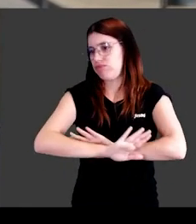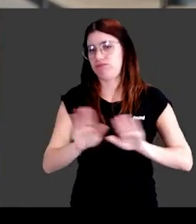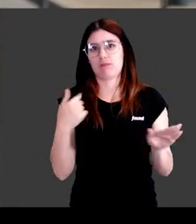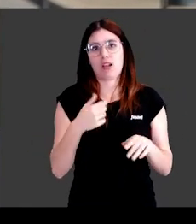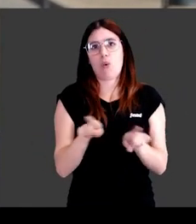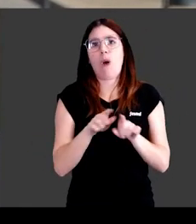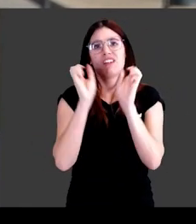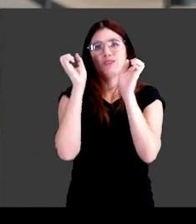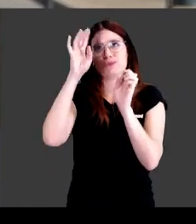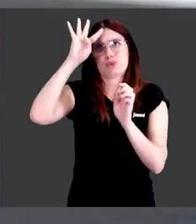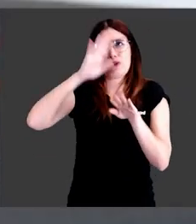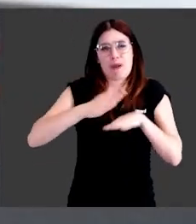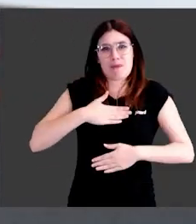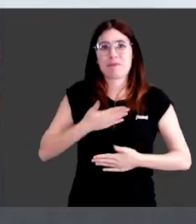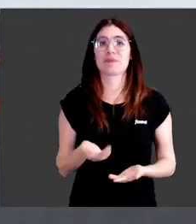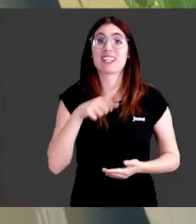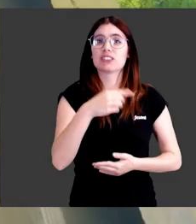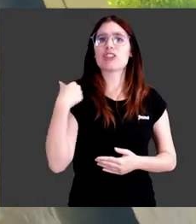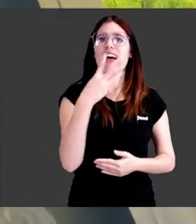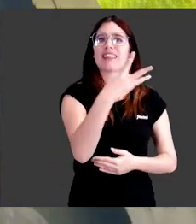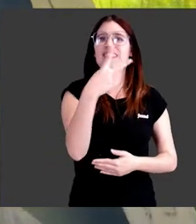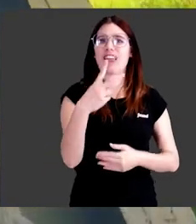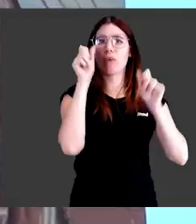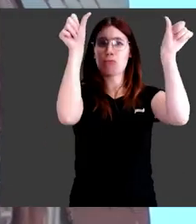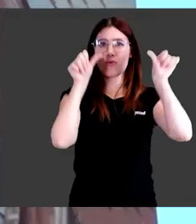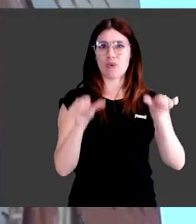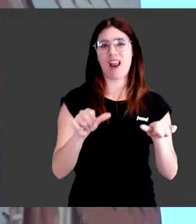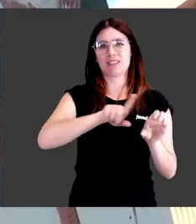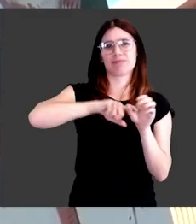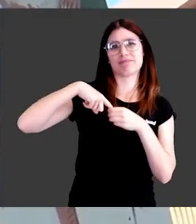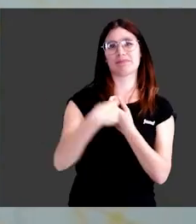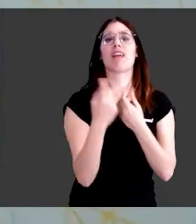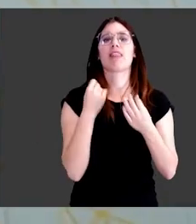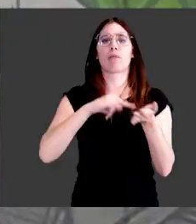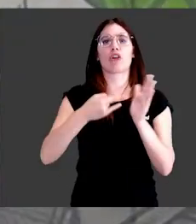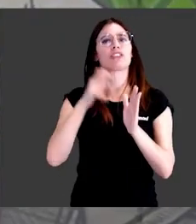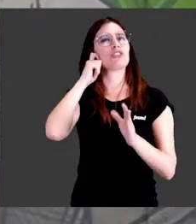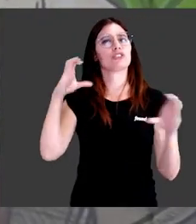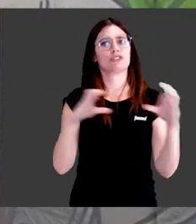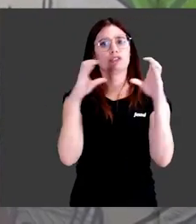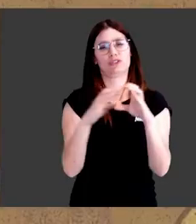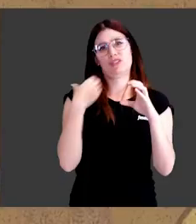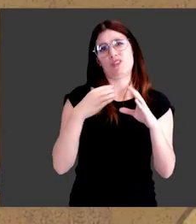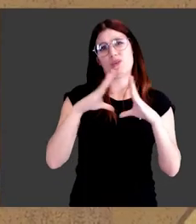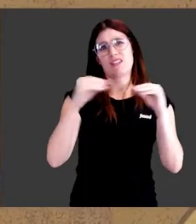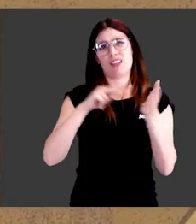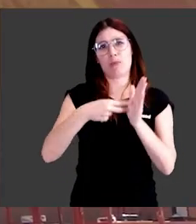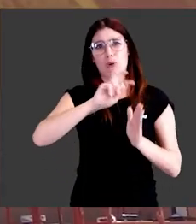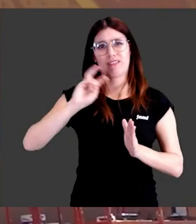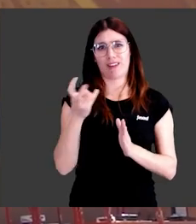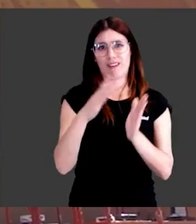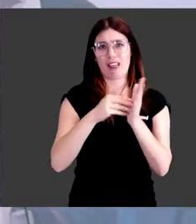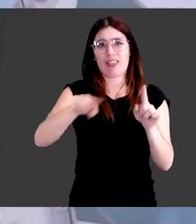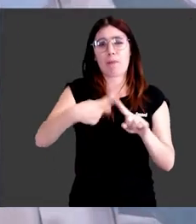idílico. Con este son ya 32 los murales que forman parte del proyecto Adones de Ciencia de la Universitat Politècnica de